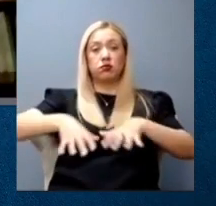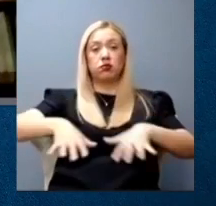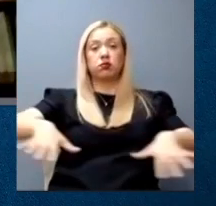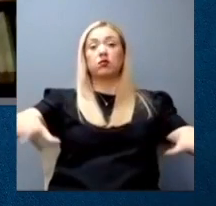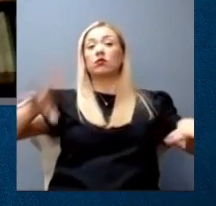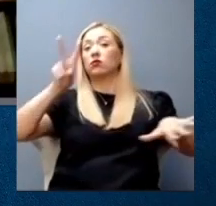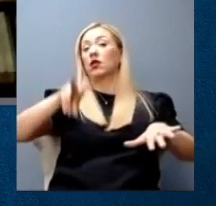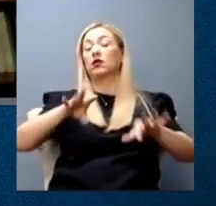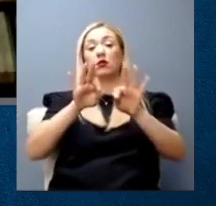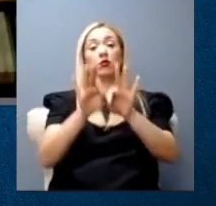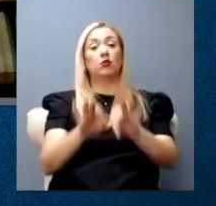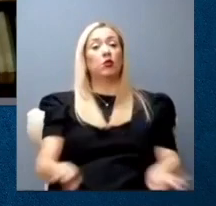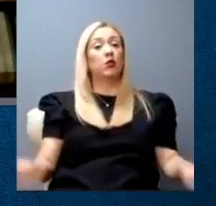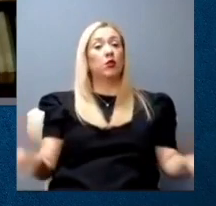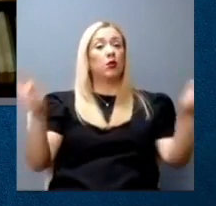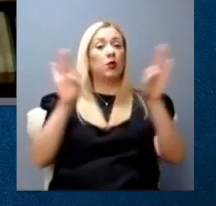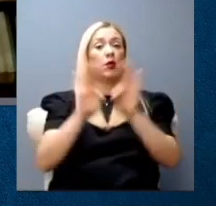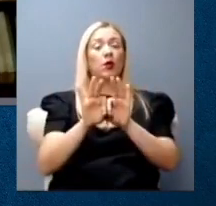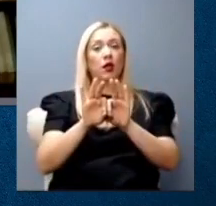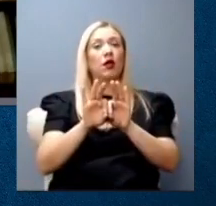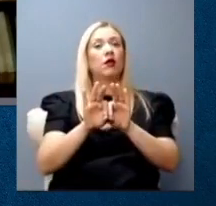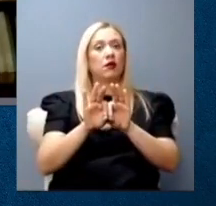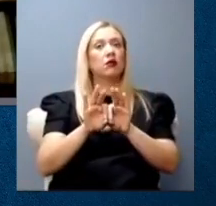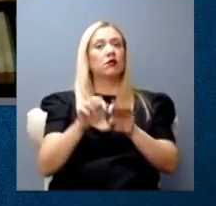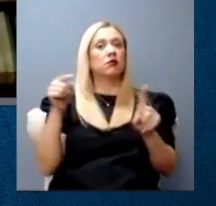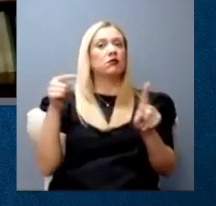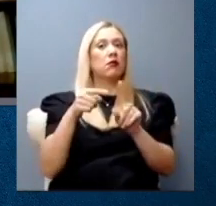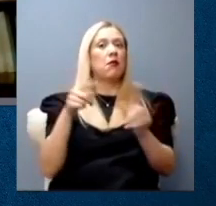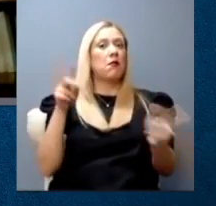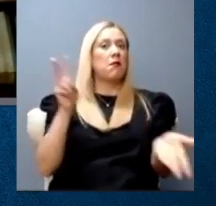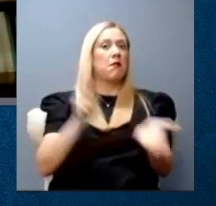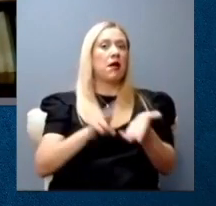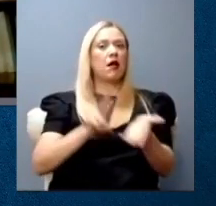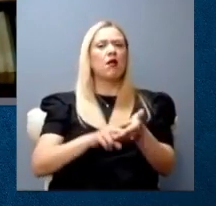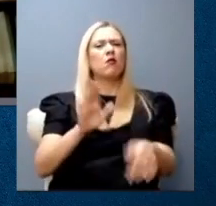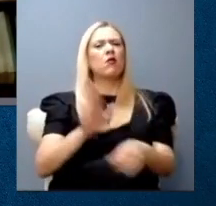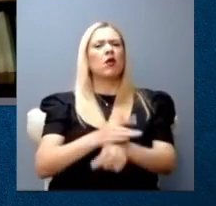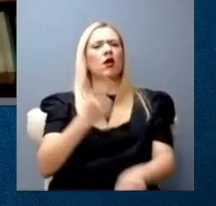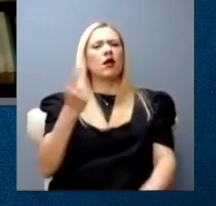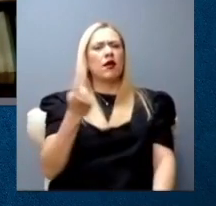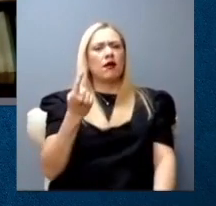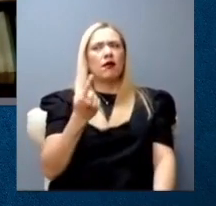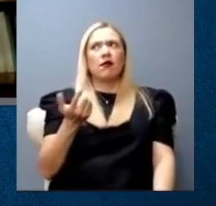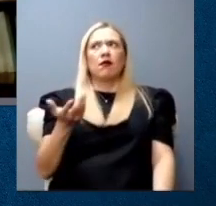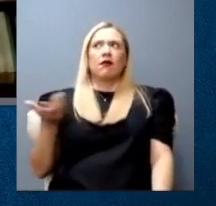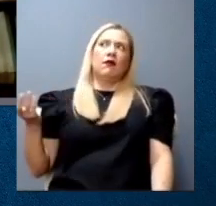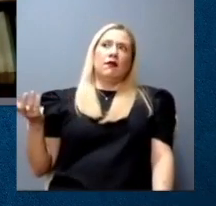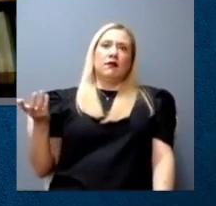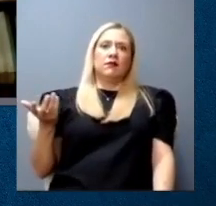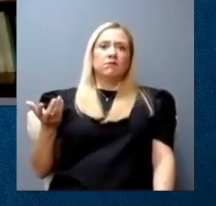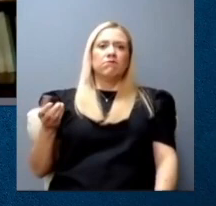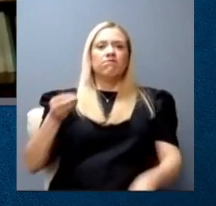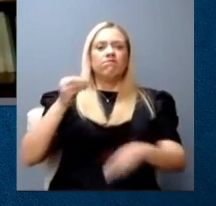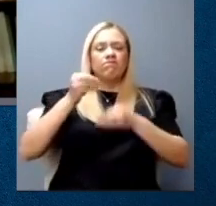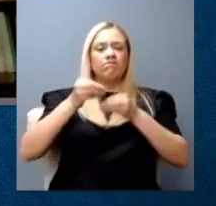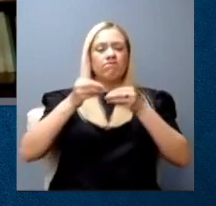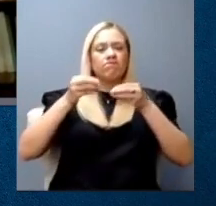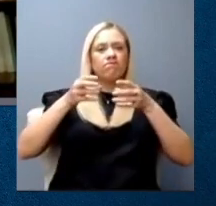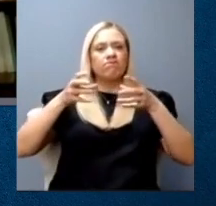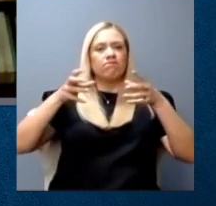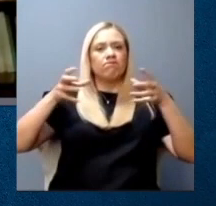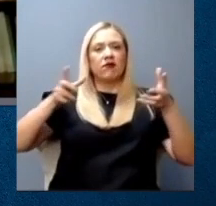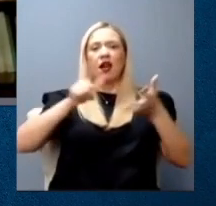importante, muy significativa, porque se desarrolla todo un